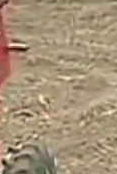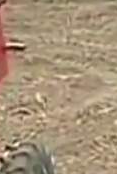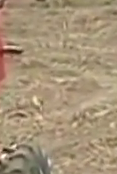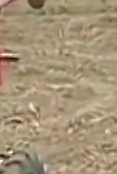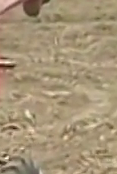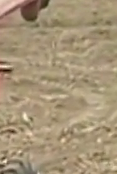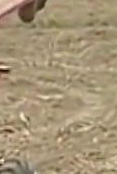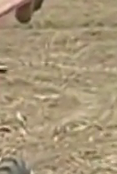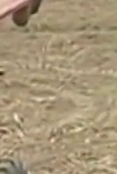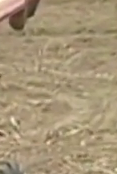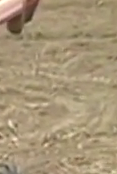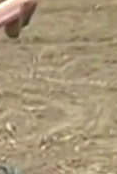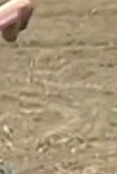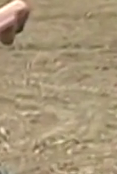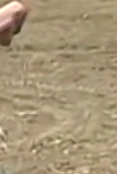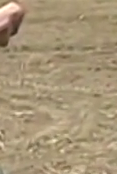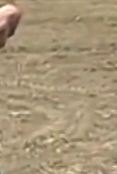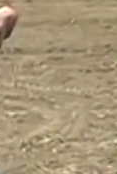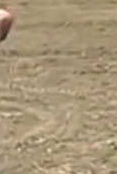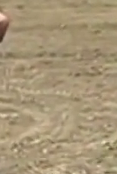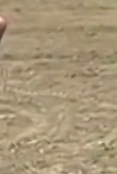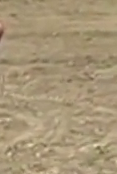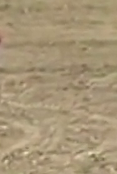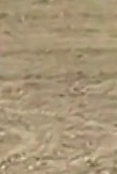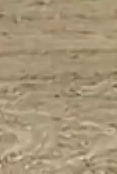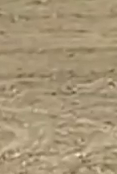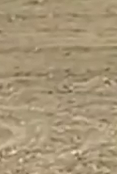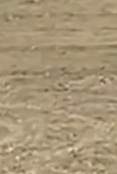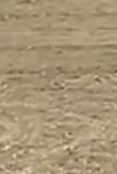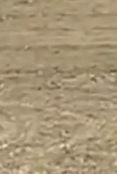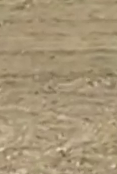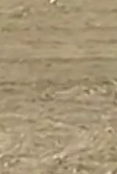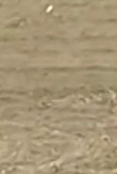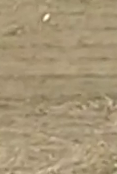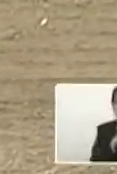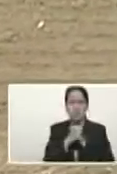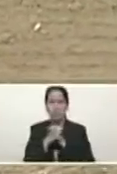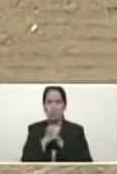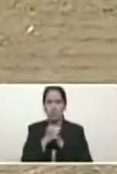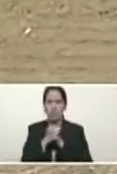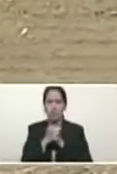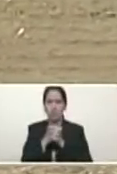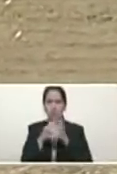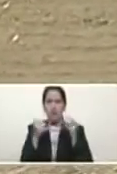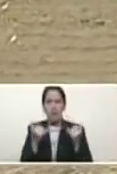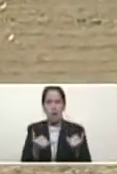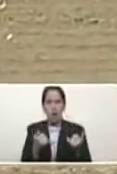peleando. Yo ese día recibí un golpe de sorpresa. ¡Blum!